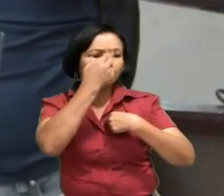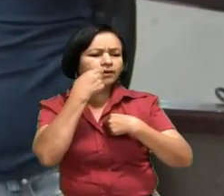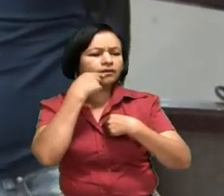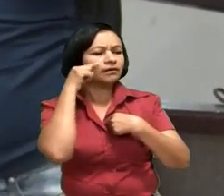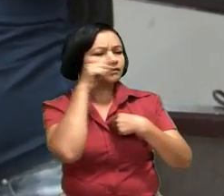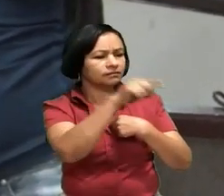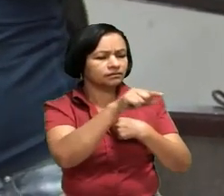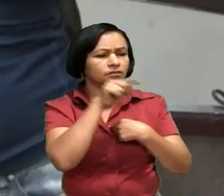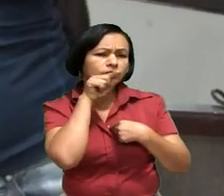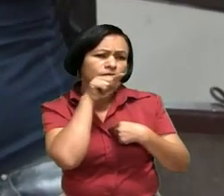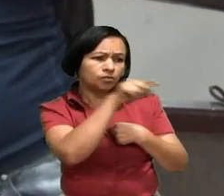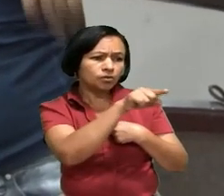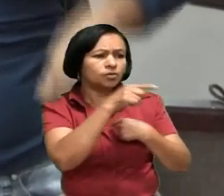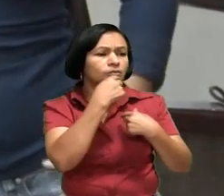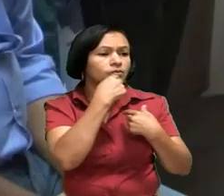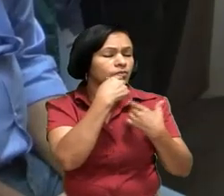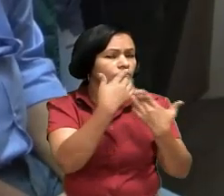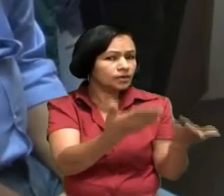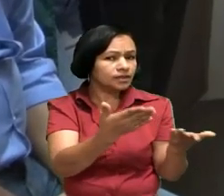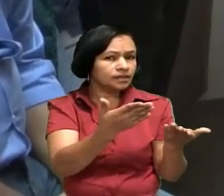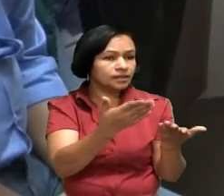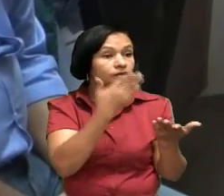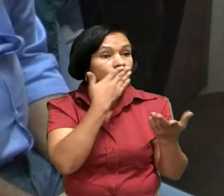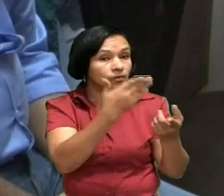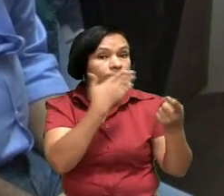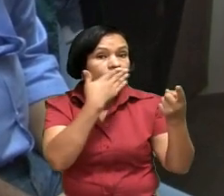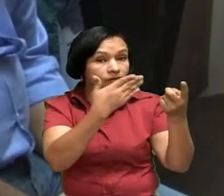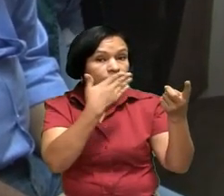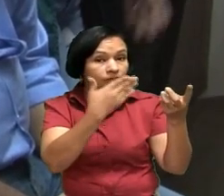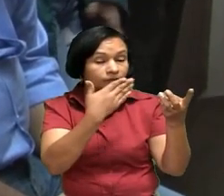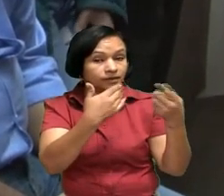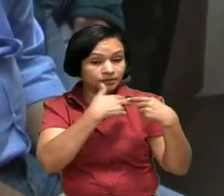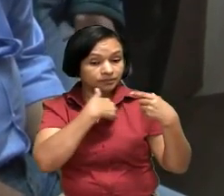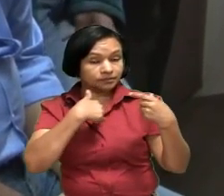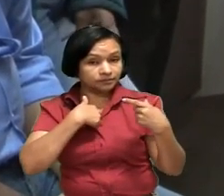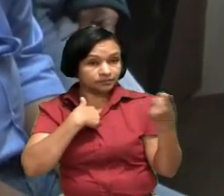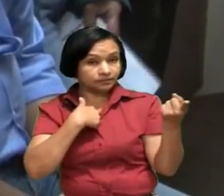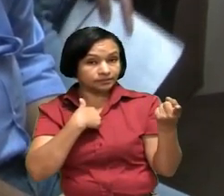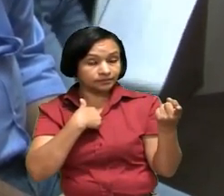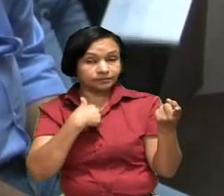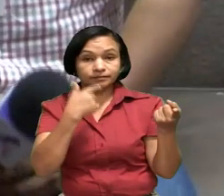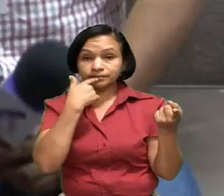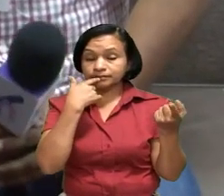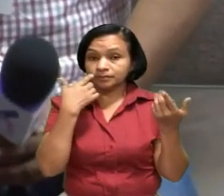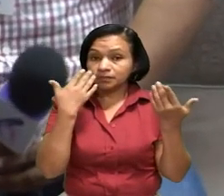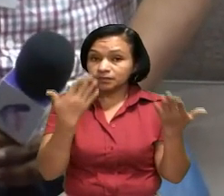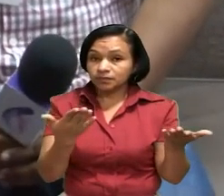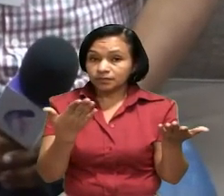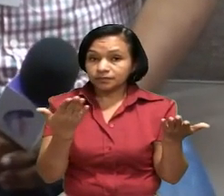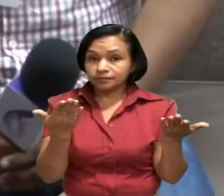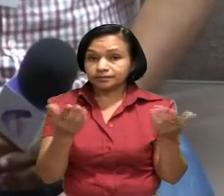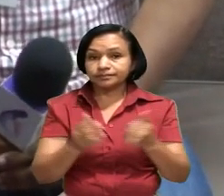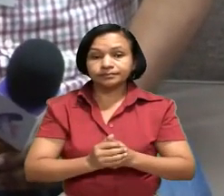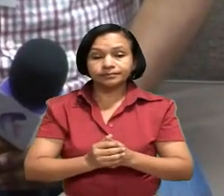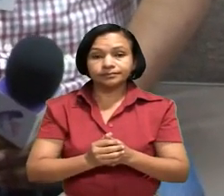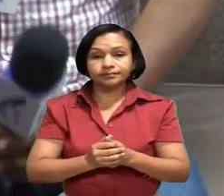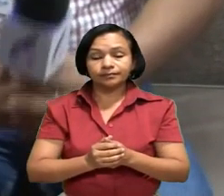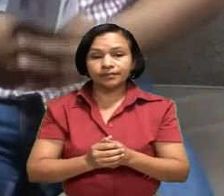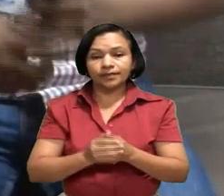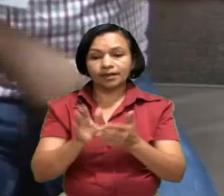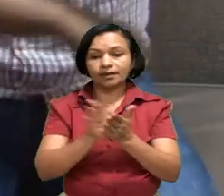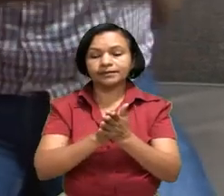porque no exalta su voz lo bueno así como lo hago yo porque en una